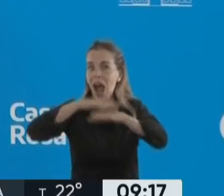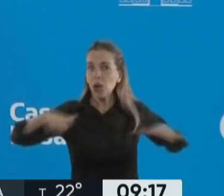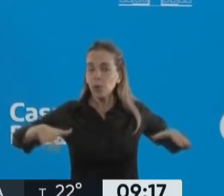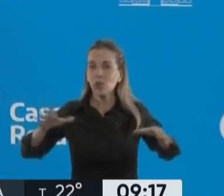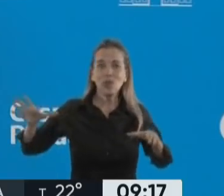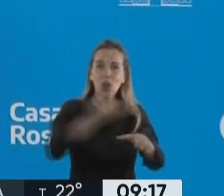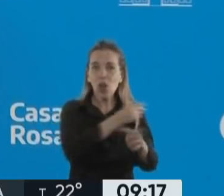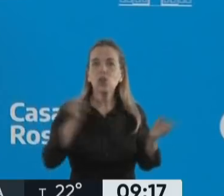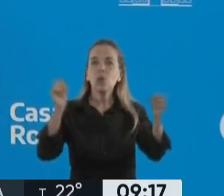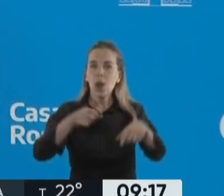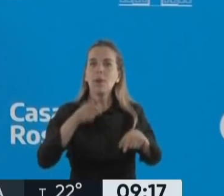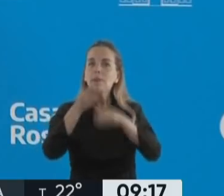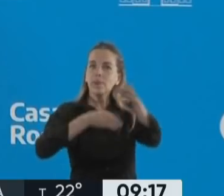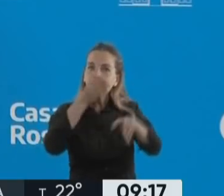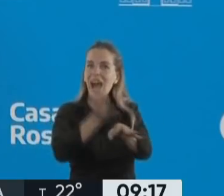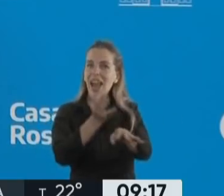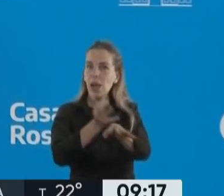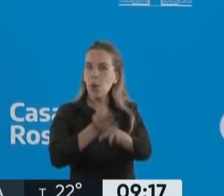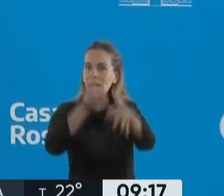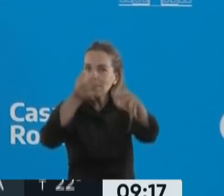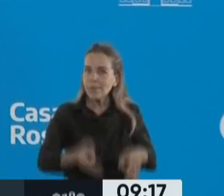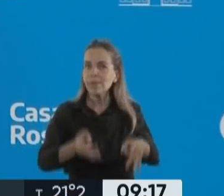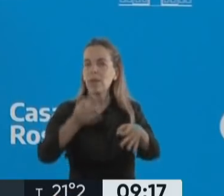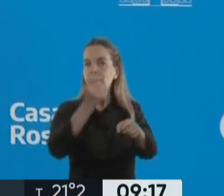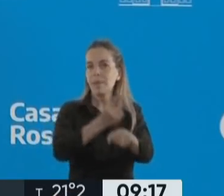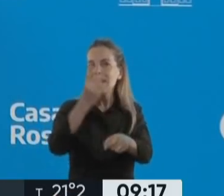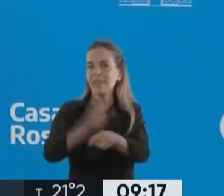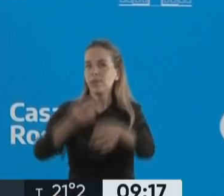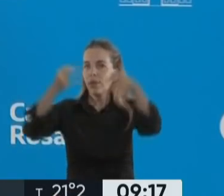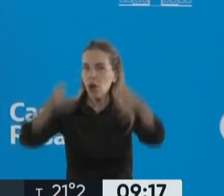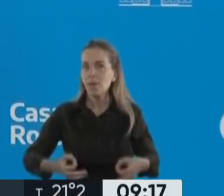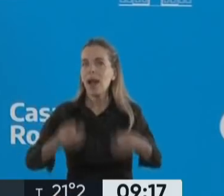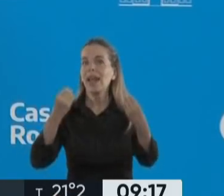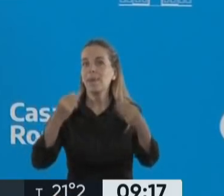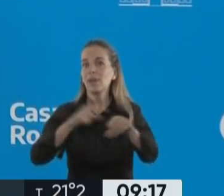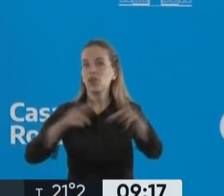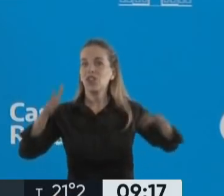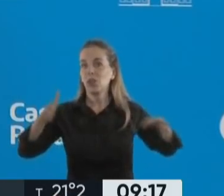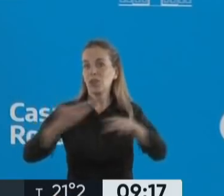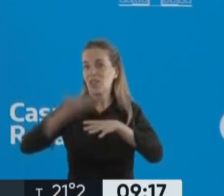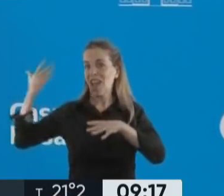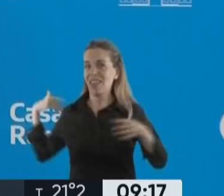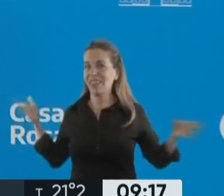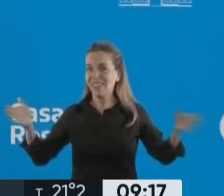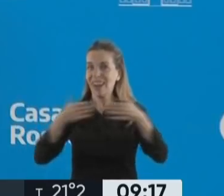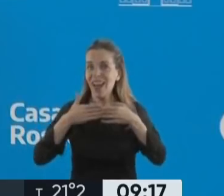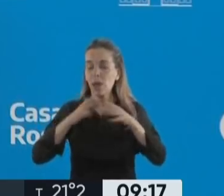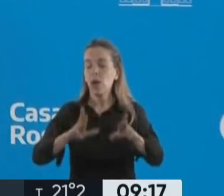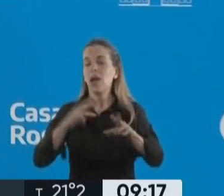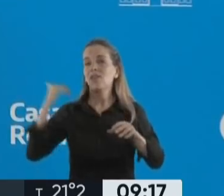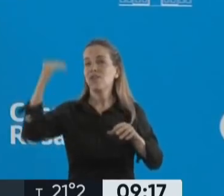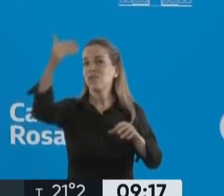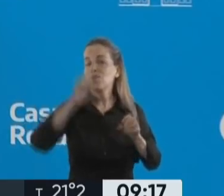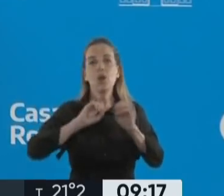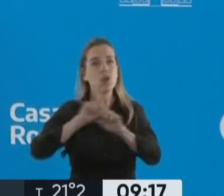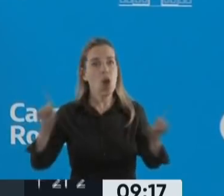vuelvan a la escuela y completen su educación formal y que lo que sucedió durante la pandemia no tenga consecuencias en el largo plazo